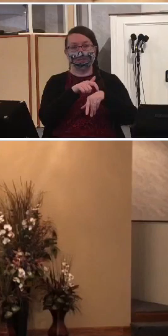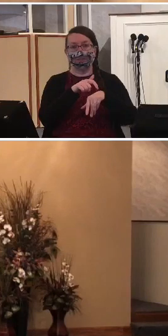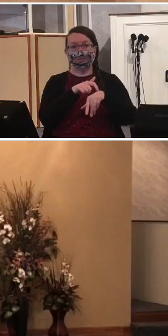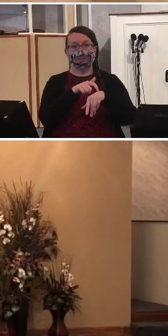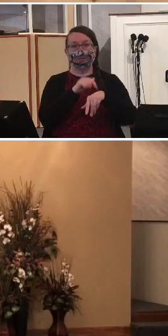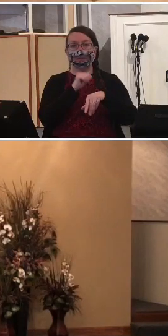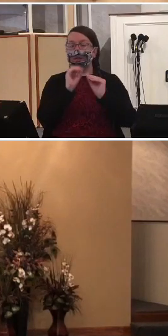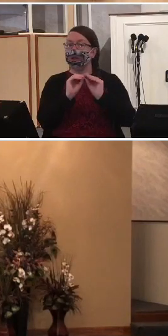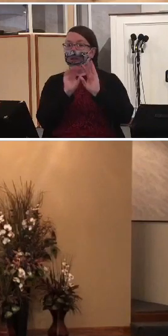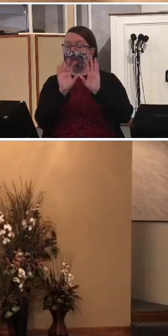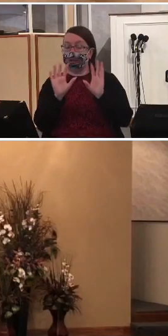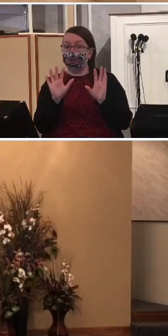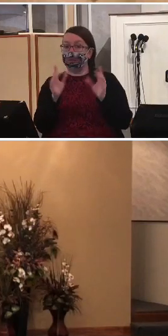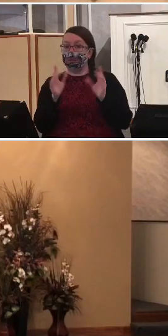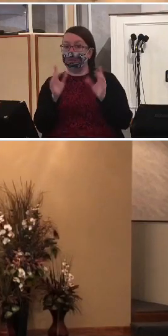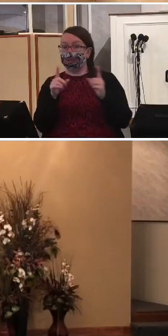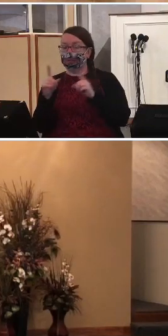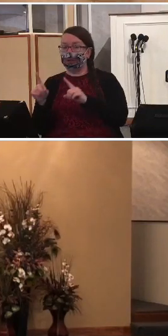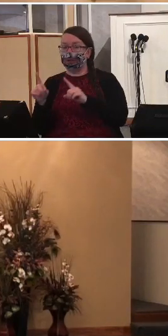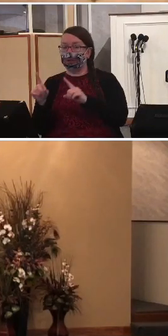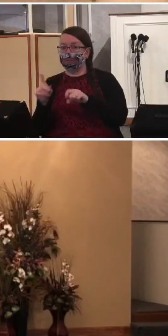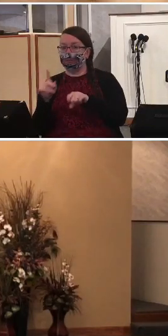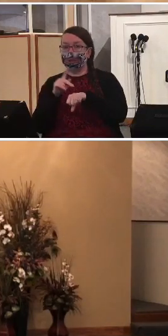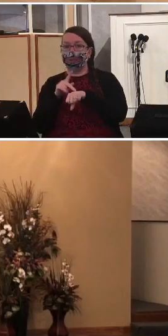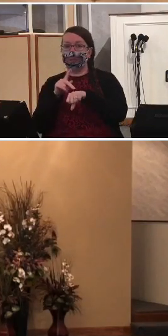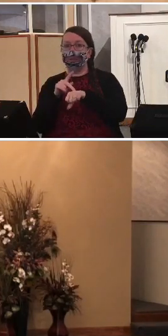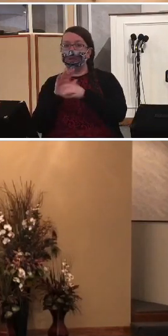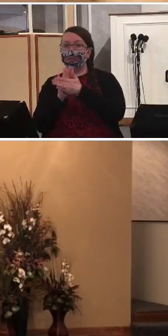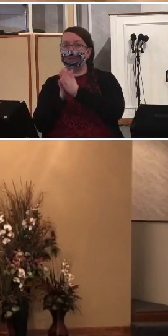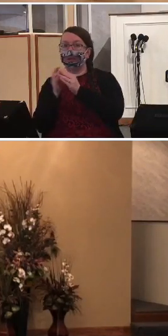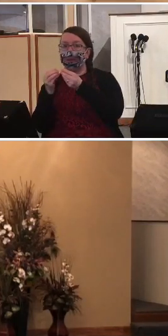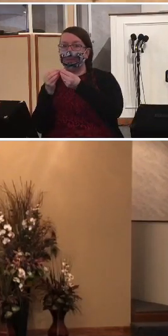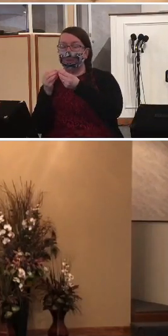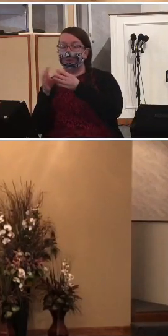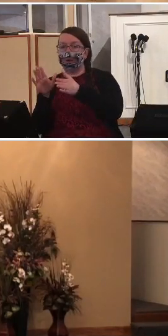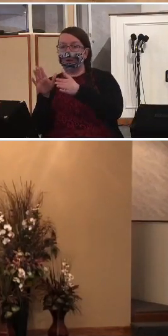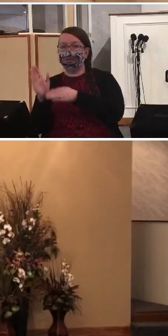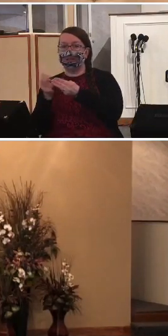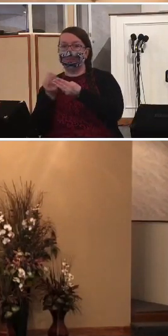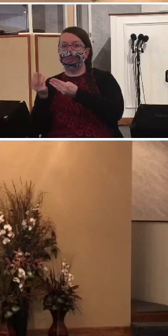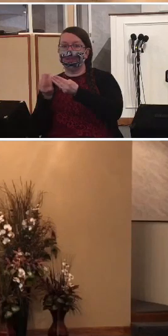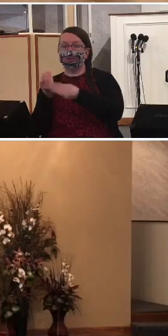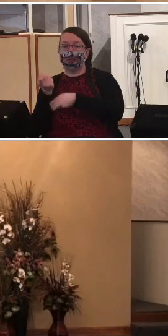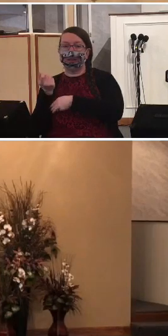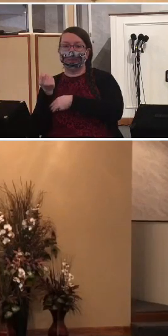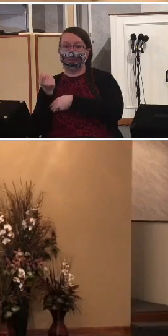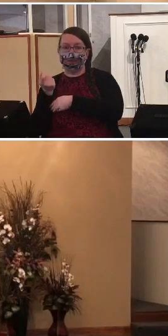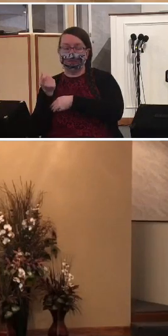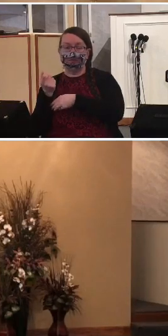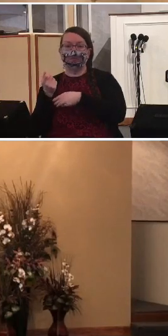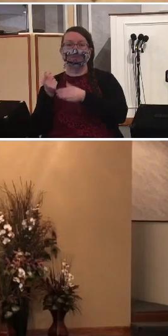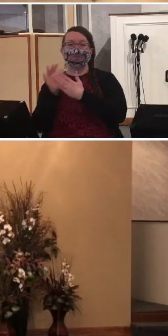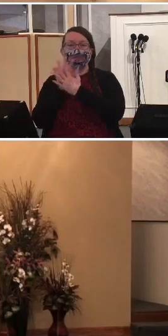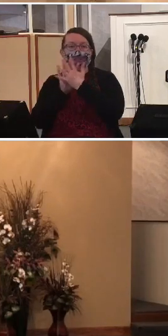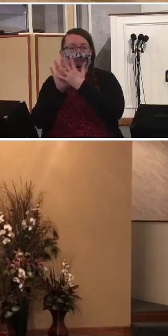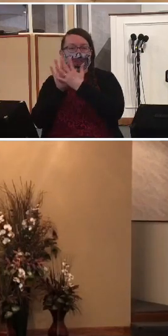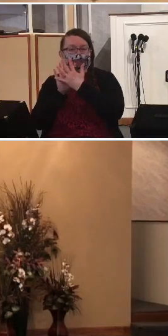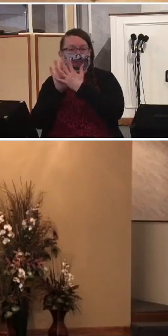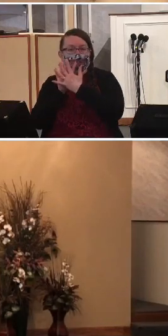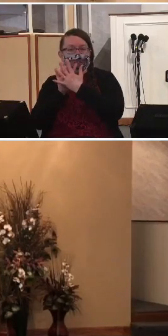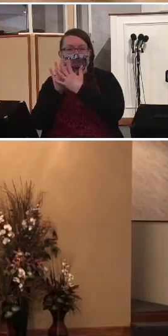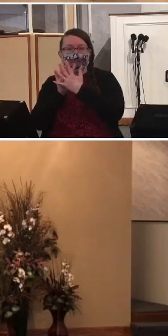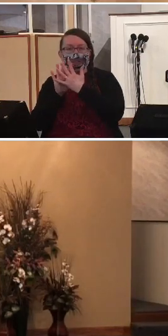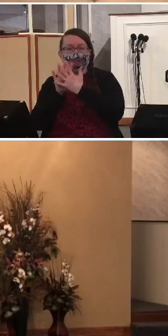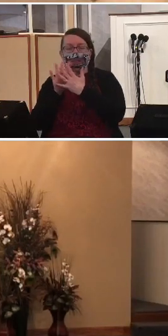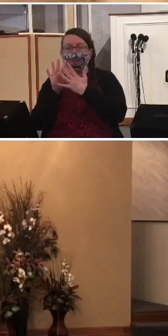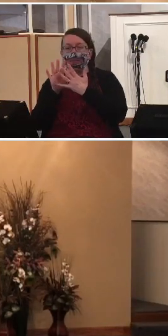no había mucha claridad de lo que estaba sucediendo. Pero Jesús se perdió en su ministerio un poquito y las cosas se pusieron como enlodadas.